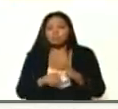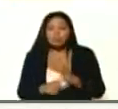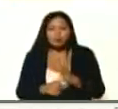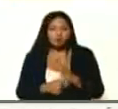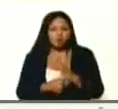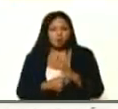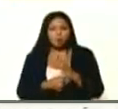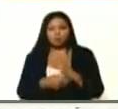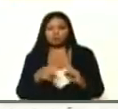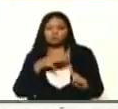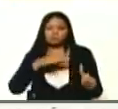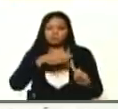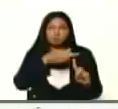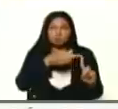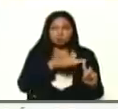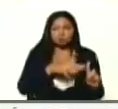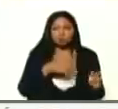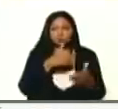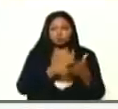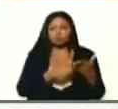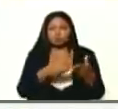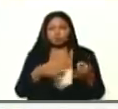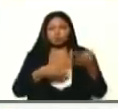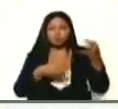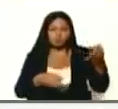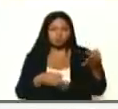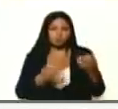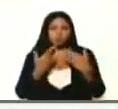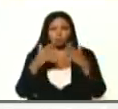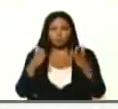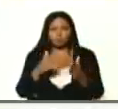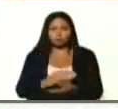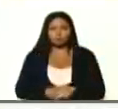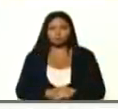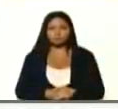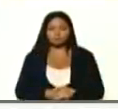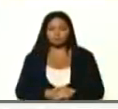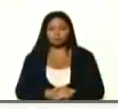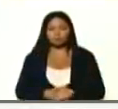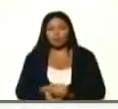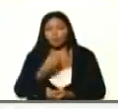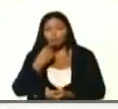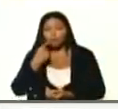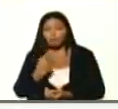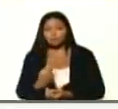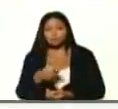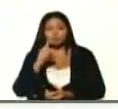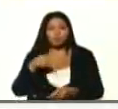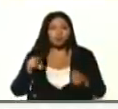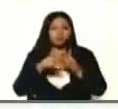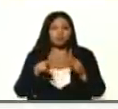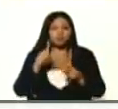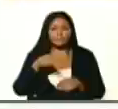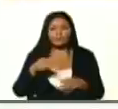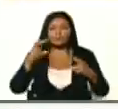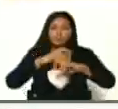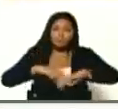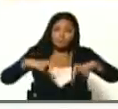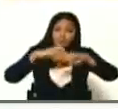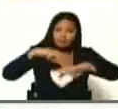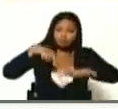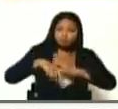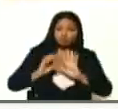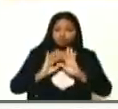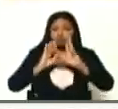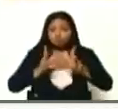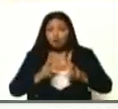asociación agravada y forjamiento de documento público. Es bueno destacar que para estas investigaciones